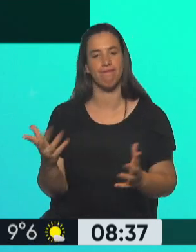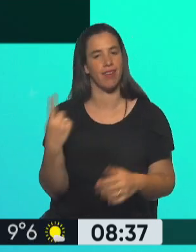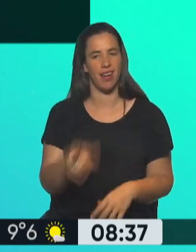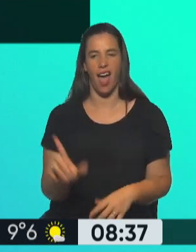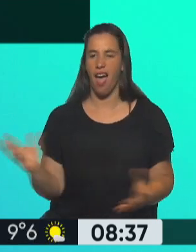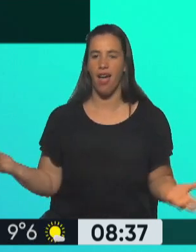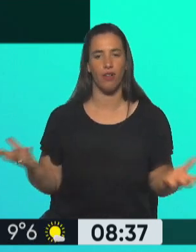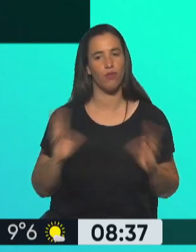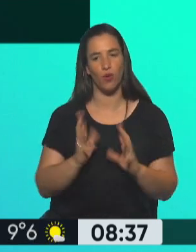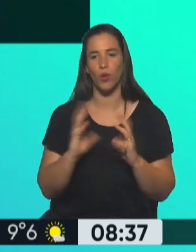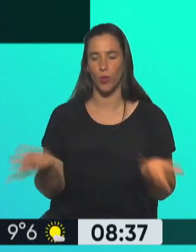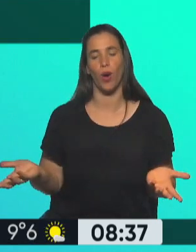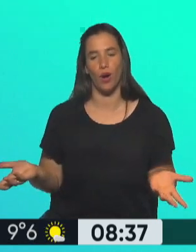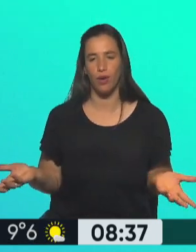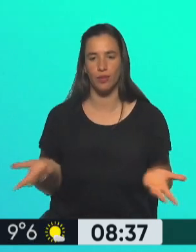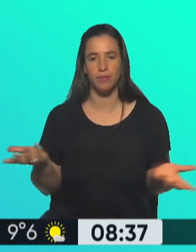nuestro fútbol. Si vas a abrir la...